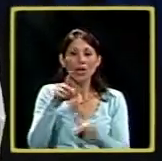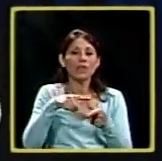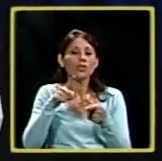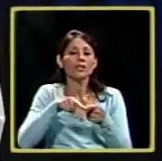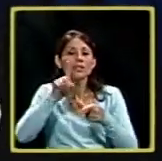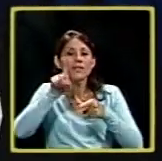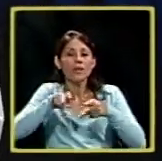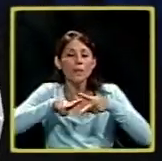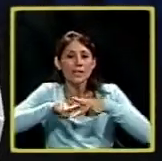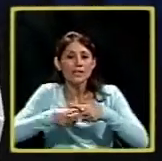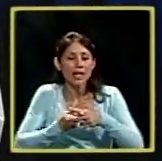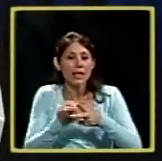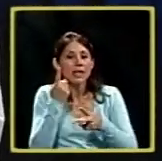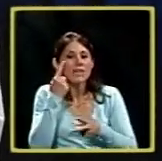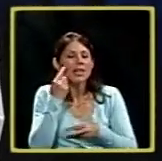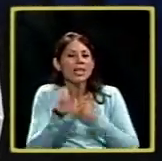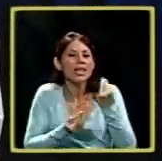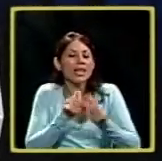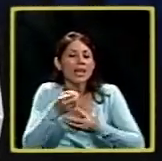este soldado pudiera